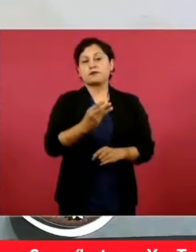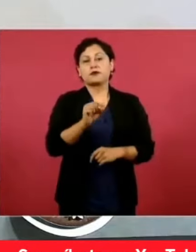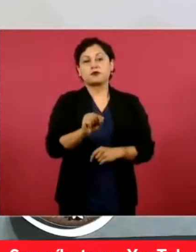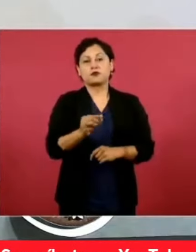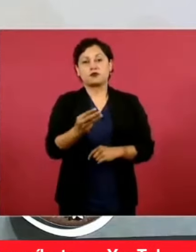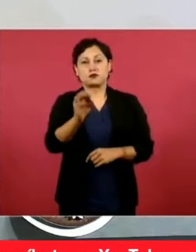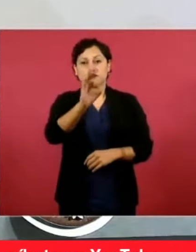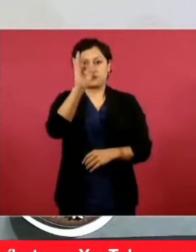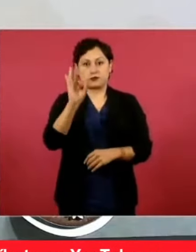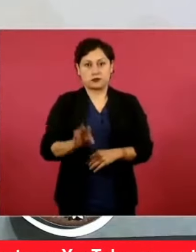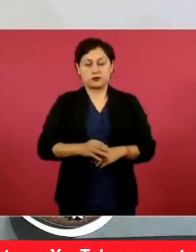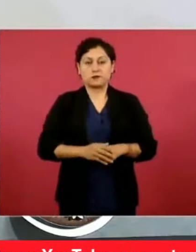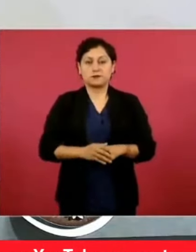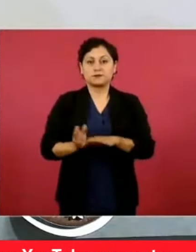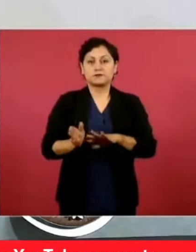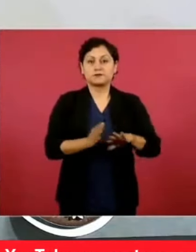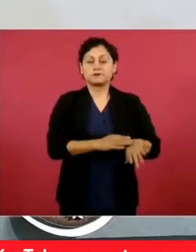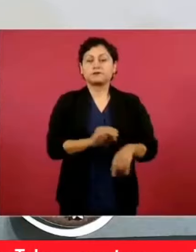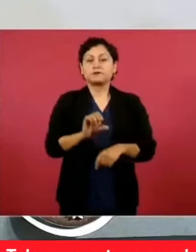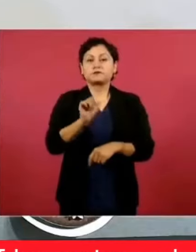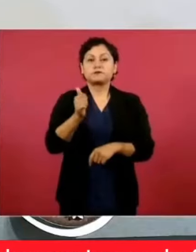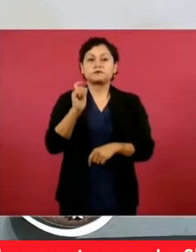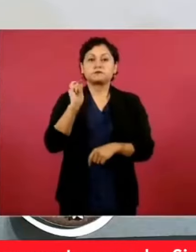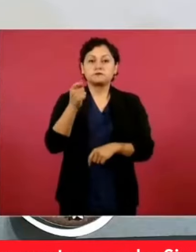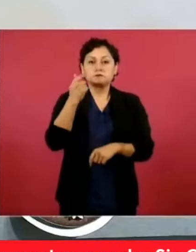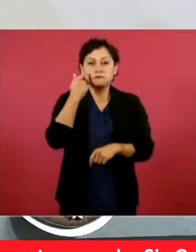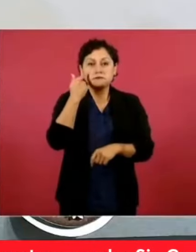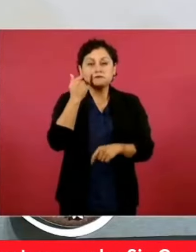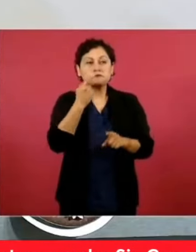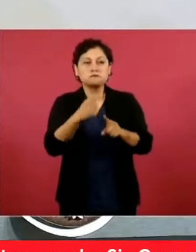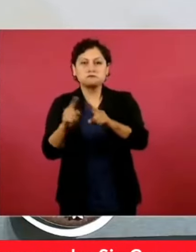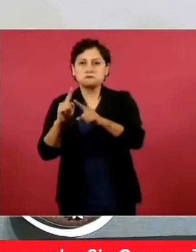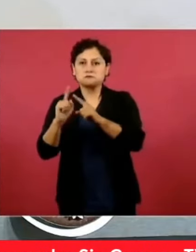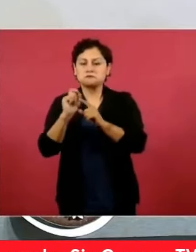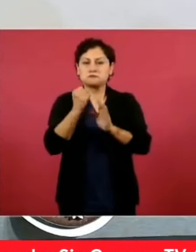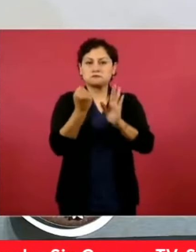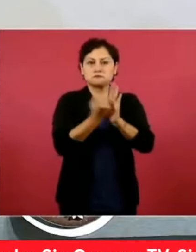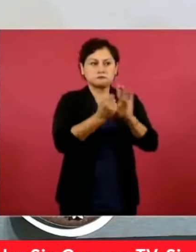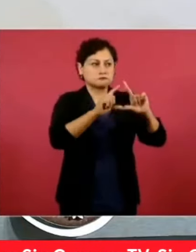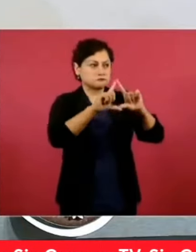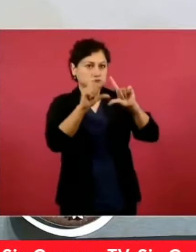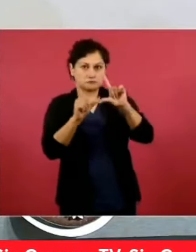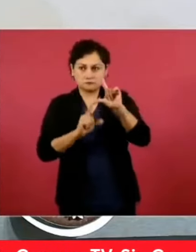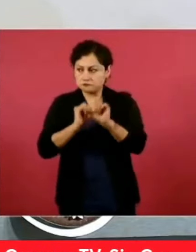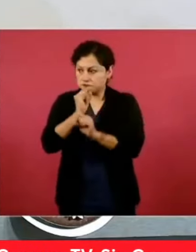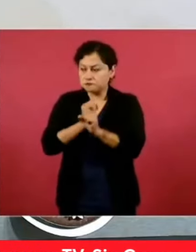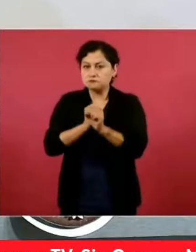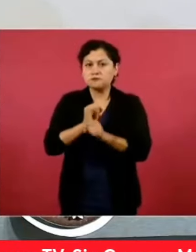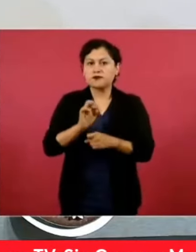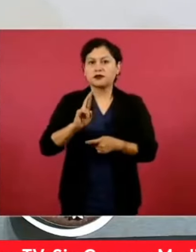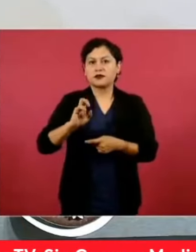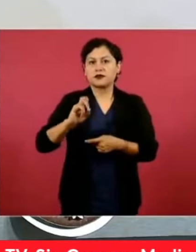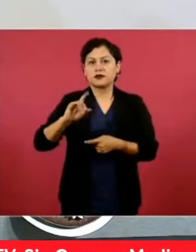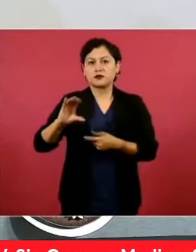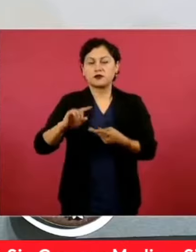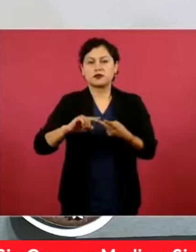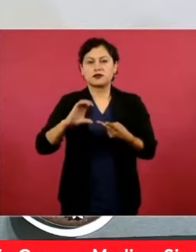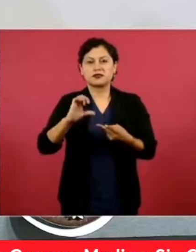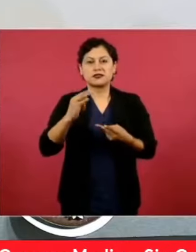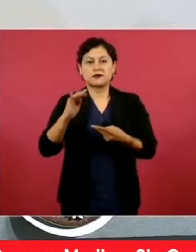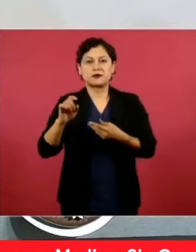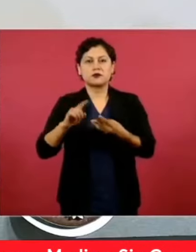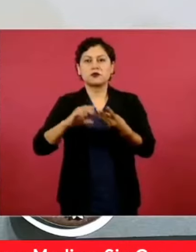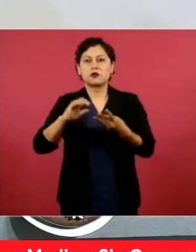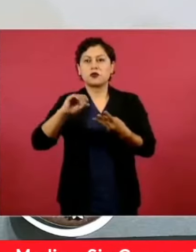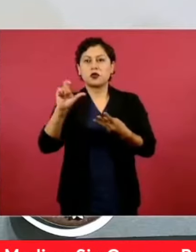3.3%. En el caso de los indicadores de ganancia por marca en todo el país, nos encontramos con Redco, Chevron y Oxogas como